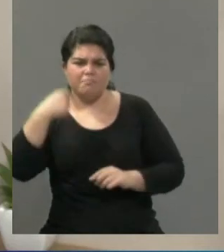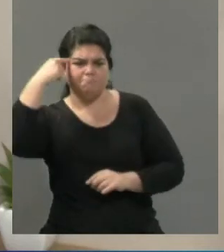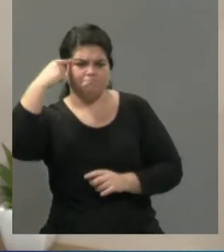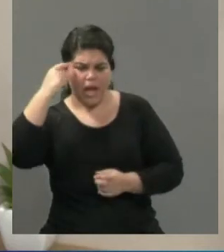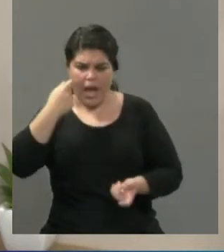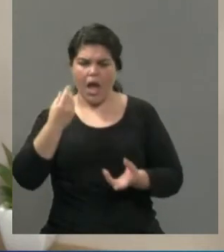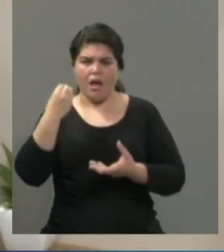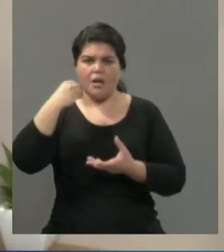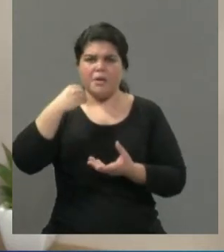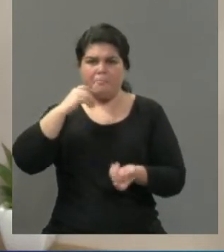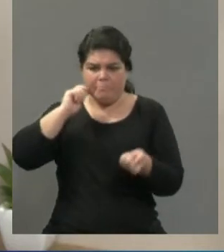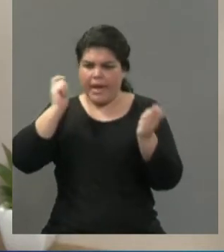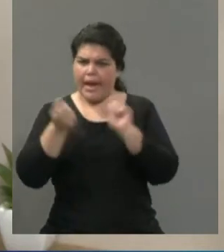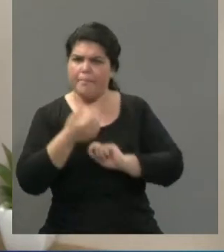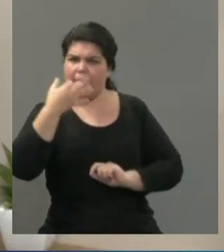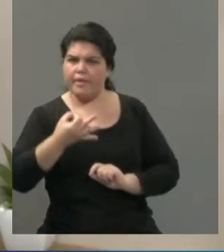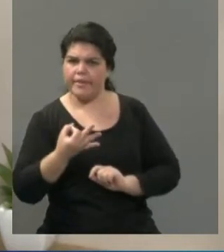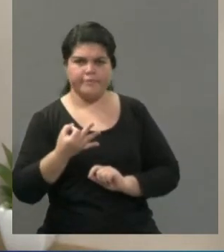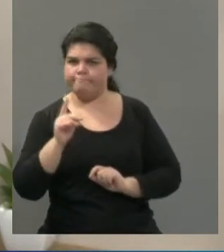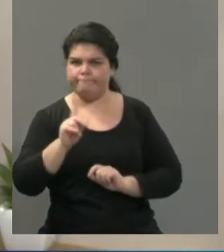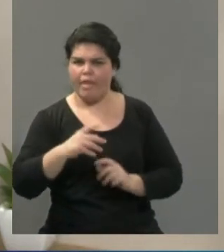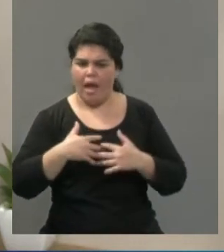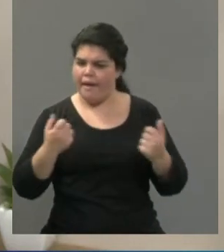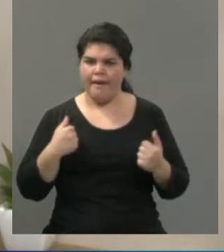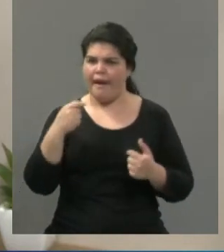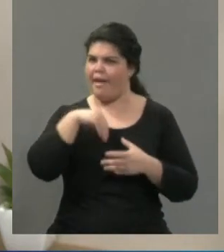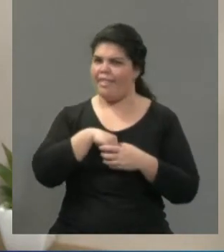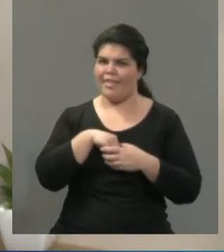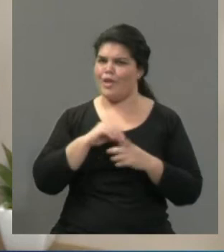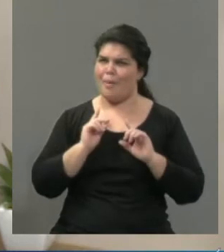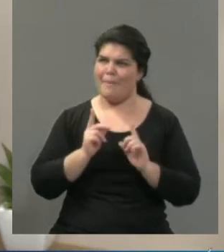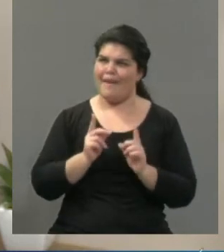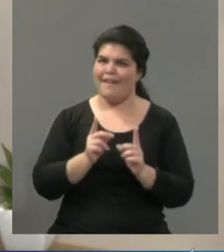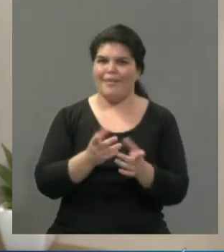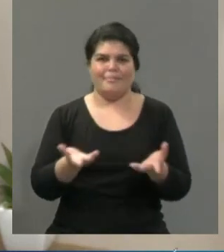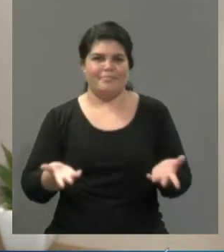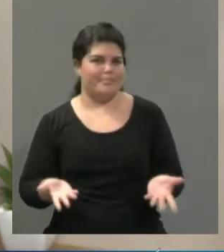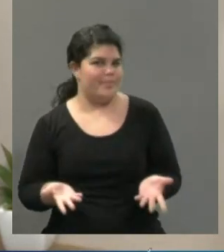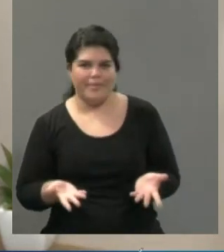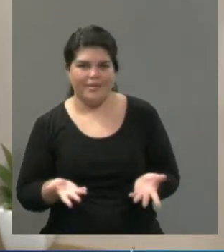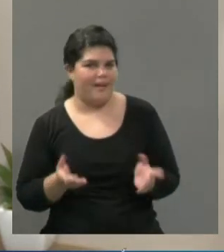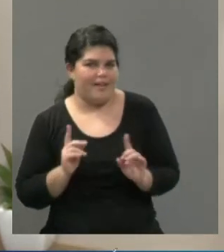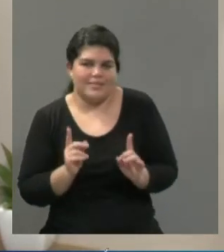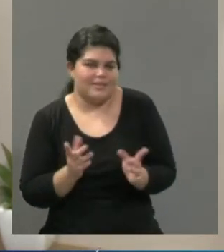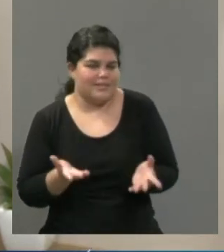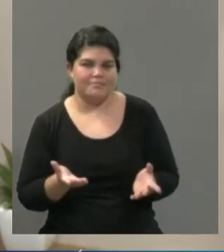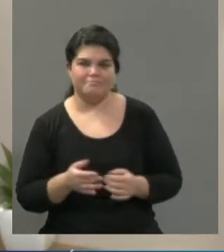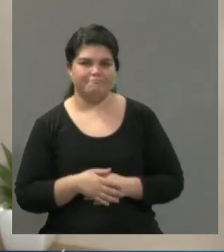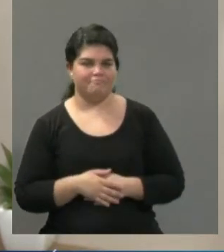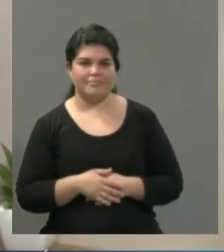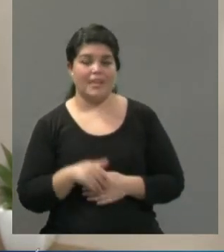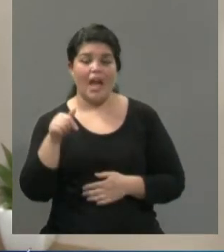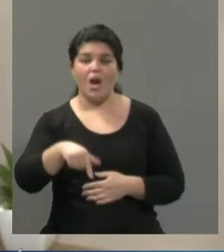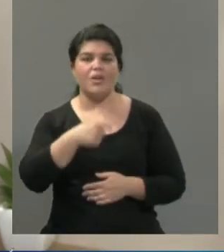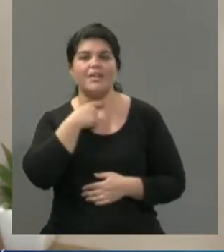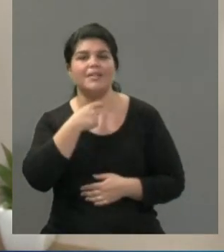dentro todavía hay mucho por hacer. Ojalá se tomen medidas, ¿no? Porque en definitiva lo que se quiere es terminar